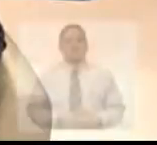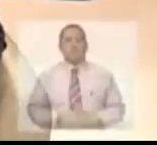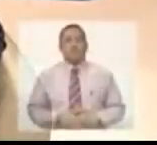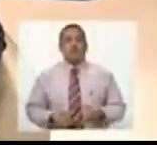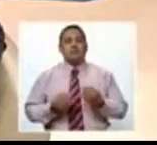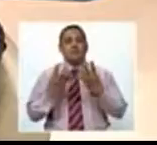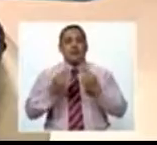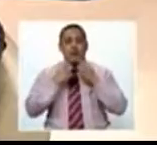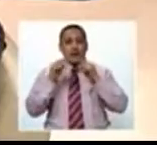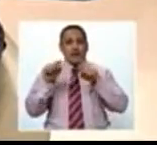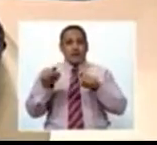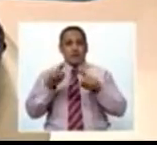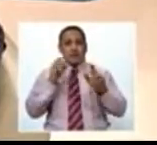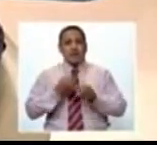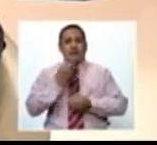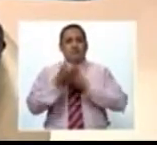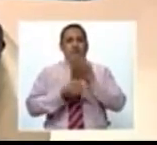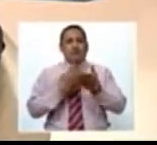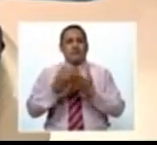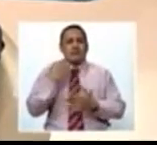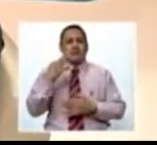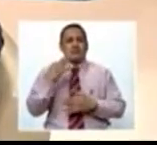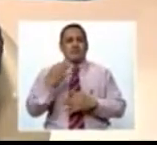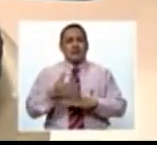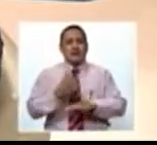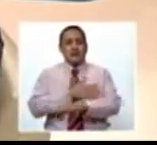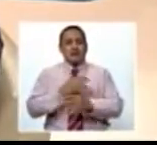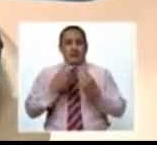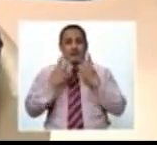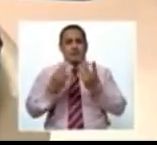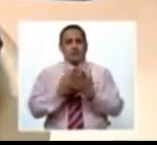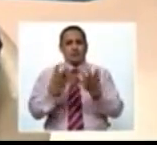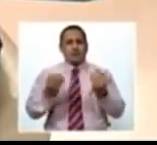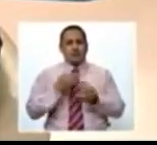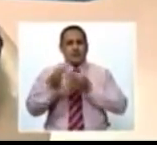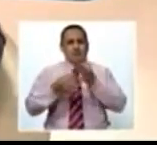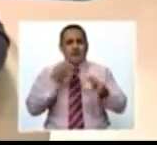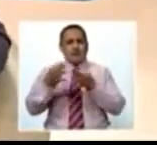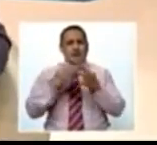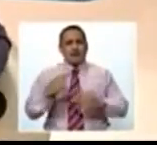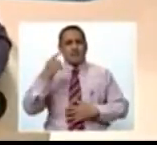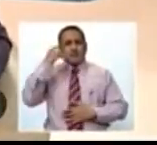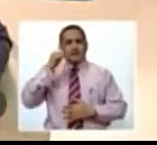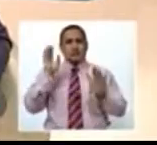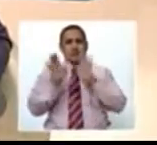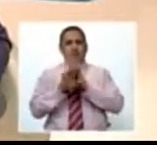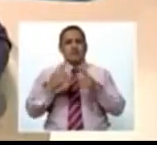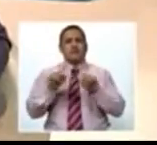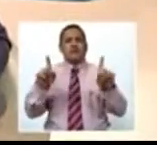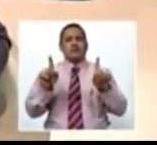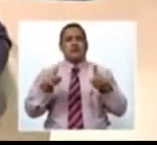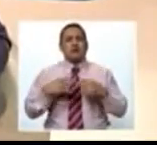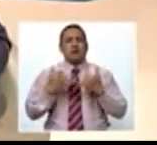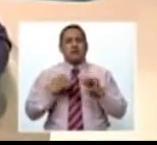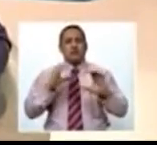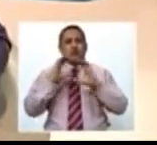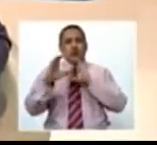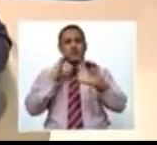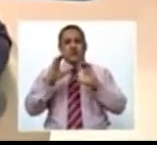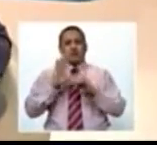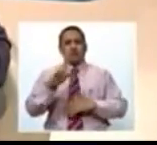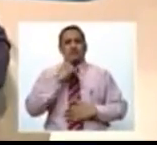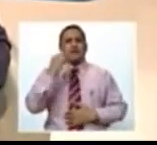Muy bien, y ese era el informe que siempre nos pone un poco a cuento la situación, en contexto, la situación que vamos a conversar en